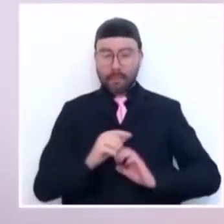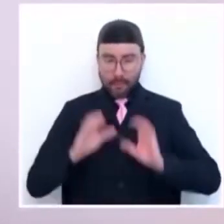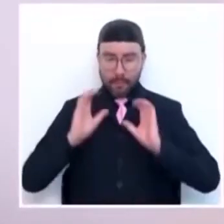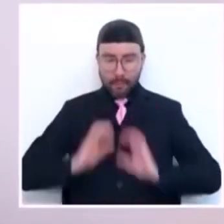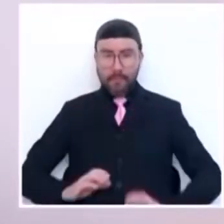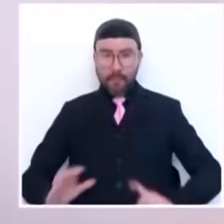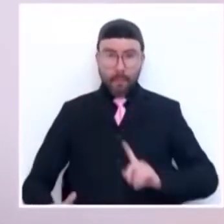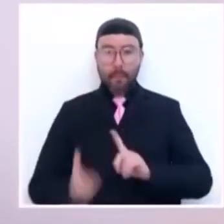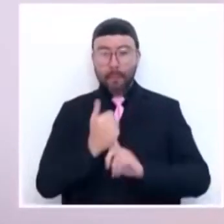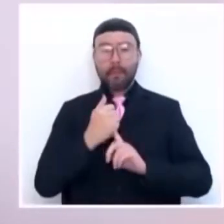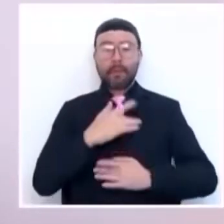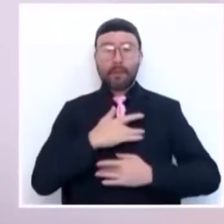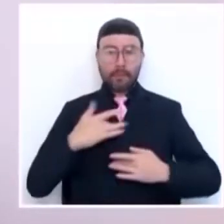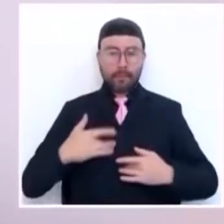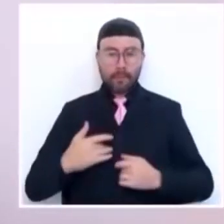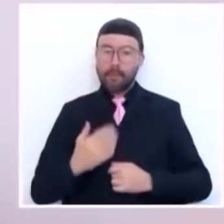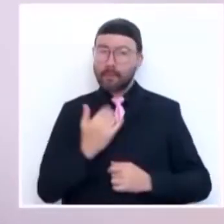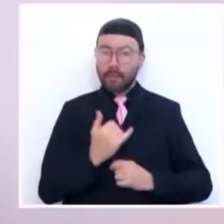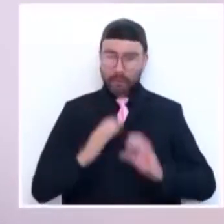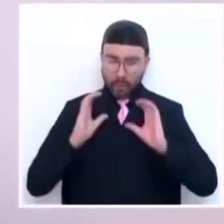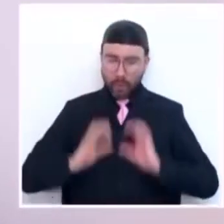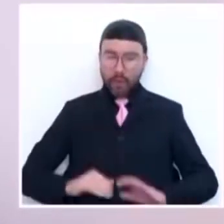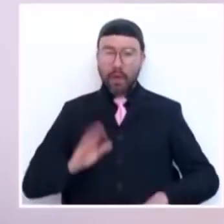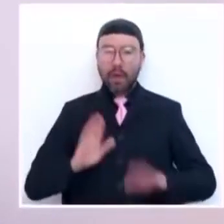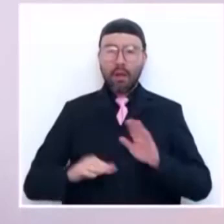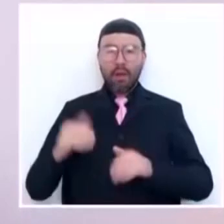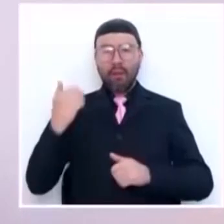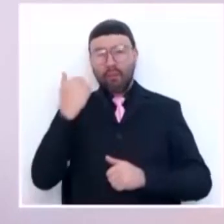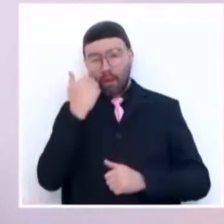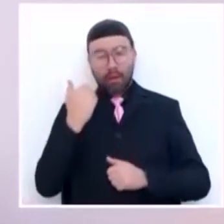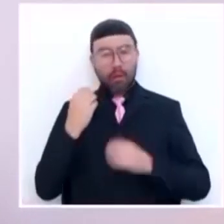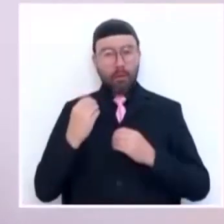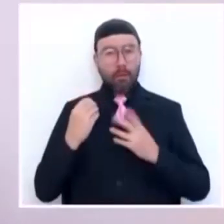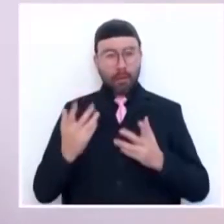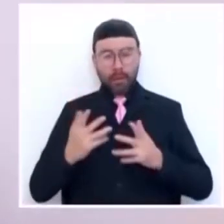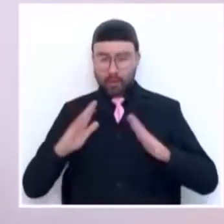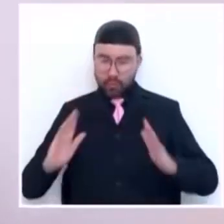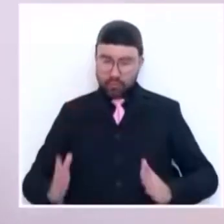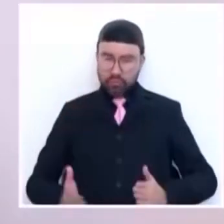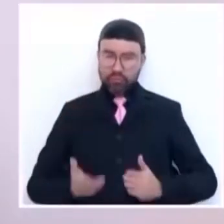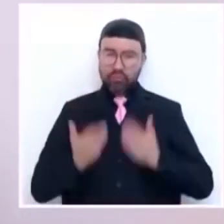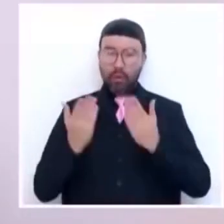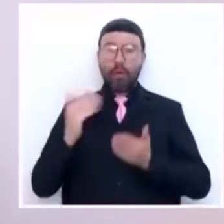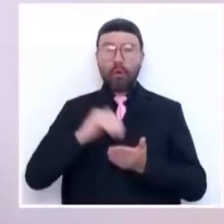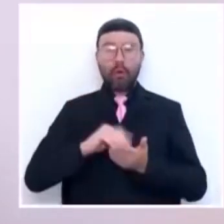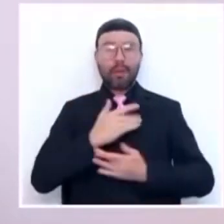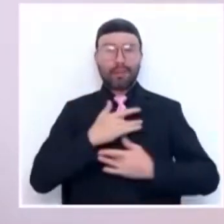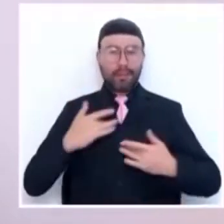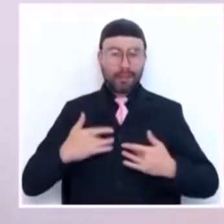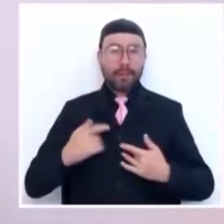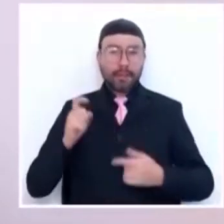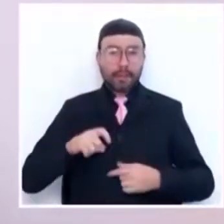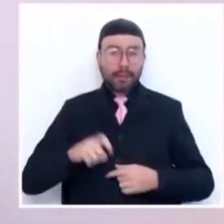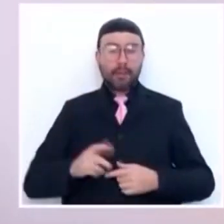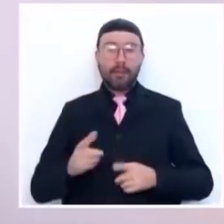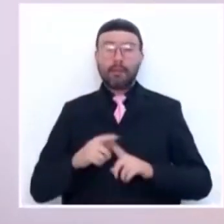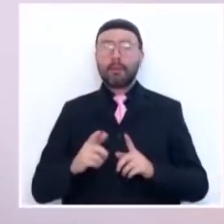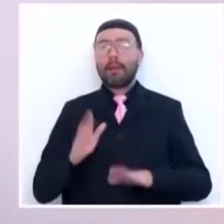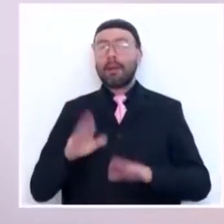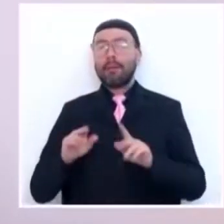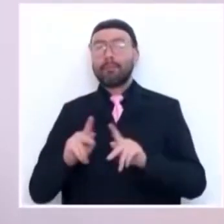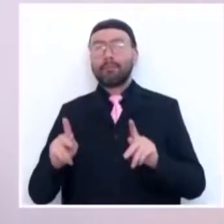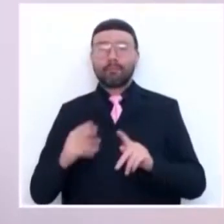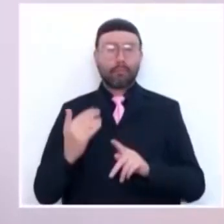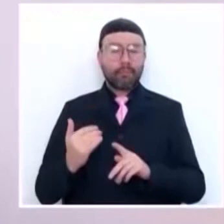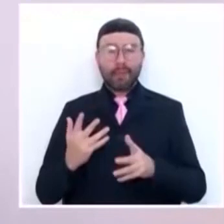salud. El cuerpo a veces se enferma para volver o para recuperar la salud. Pero infortunadamente siempre